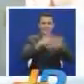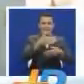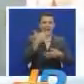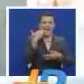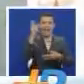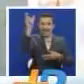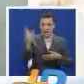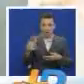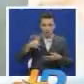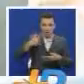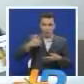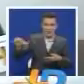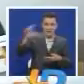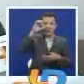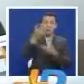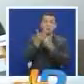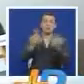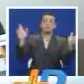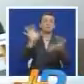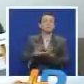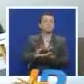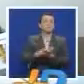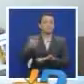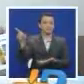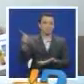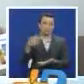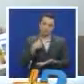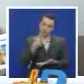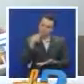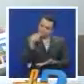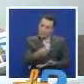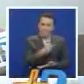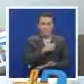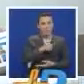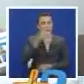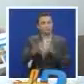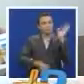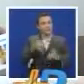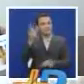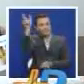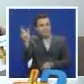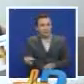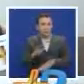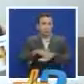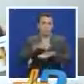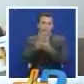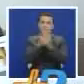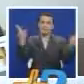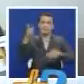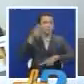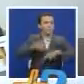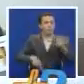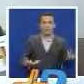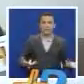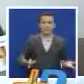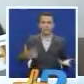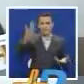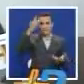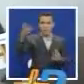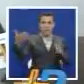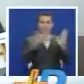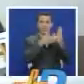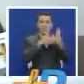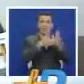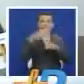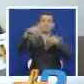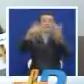atacó continúa en libertad. Nosotros pedimos justicia, que la cojan y que pague lo que hizo, pues suelta no puede estar, porque si le hizo a una persona eso,